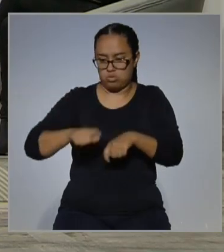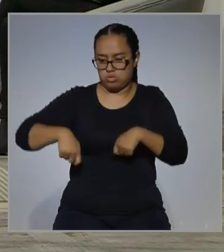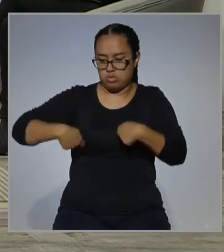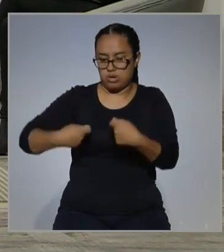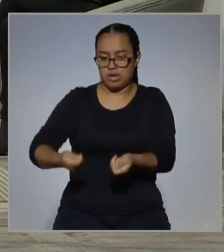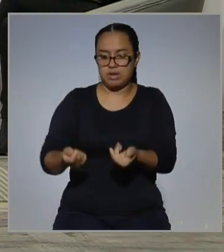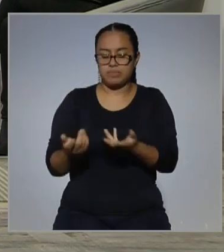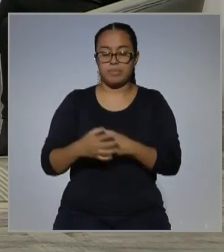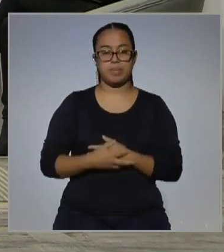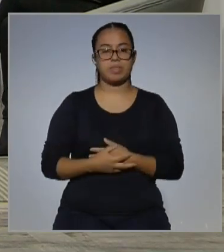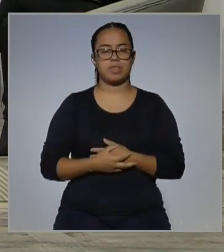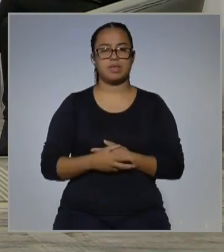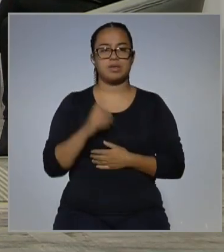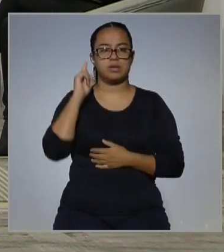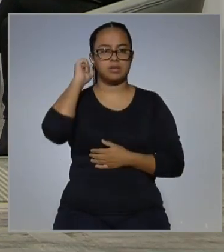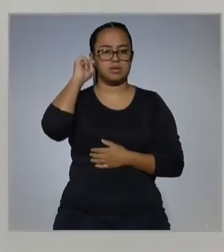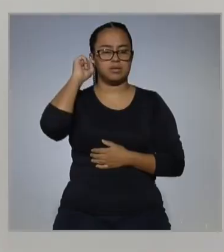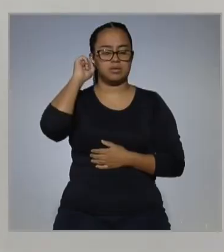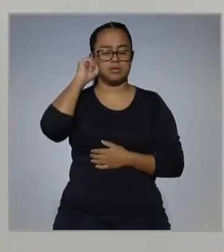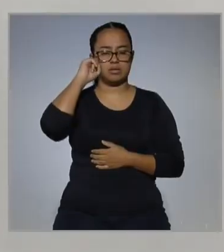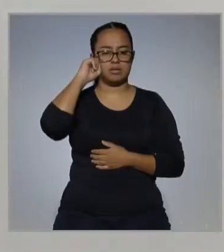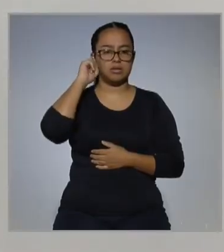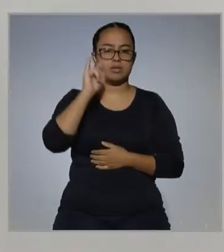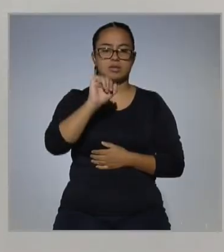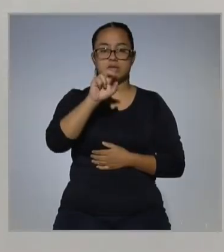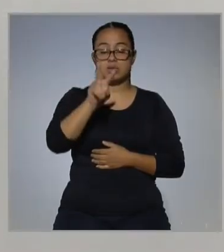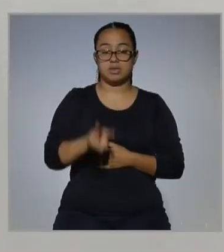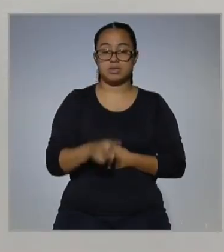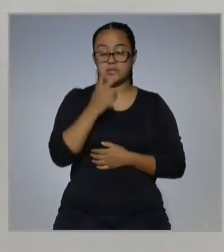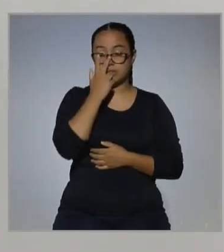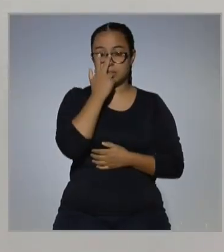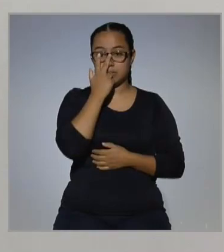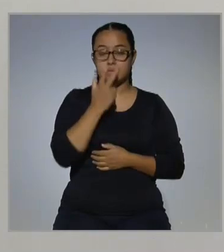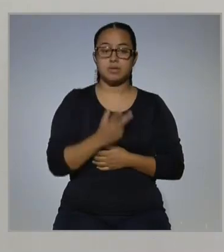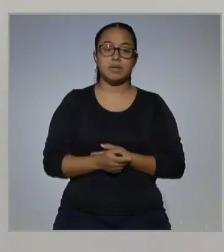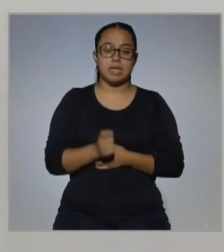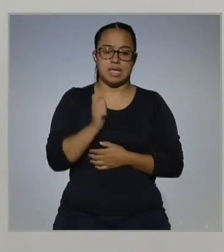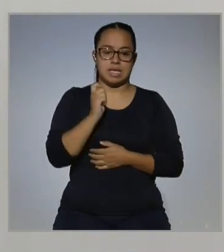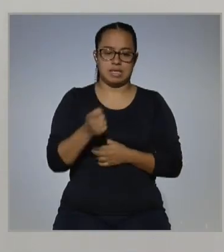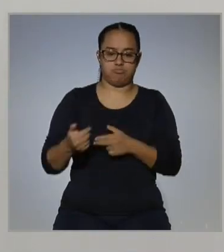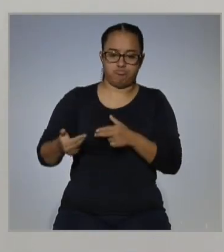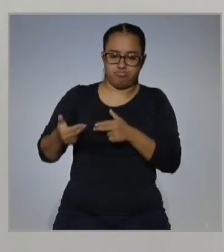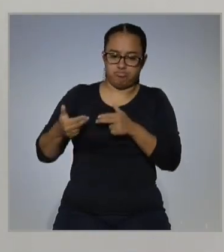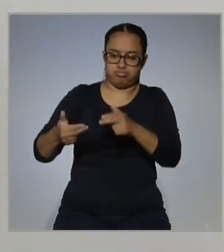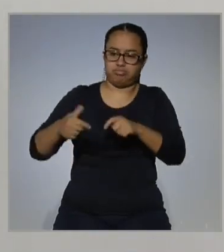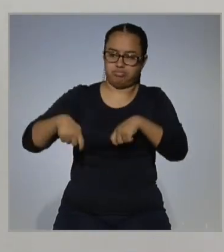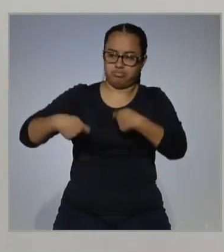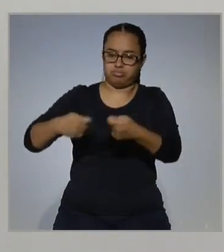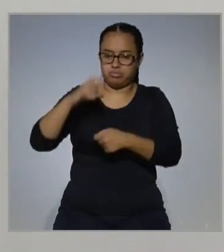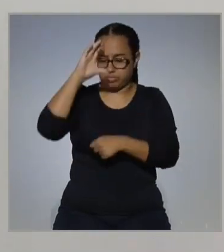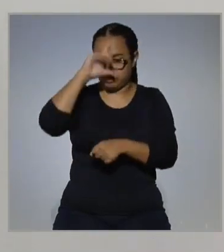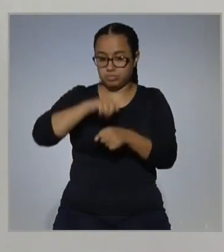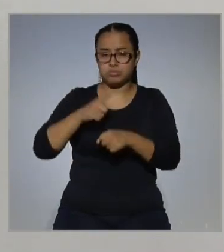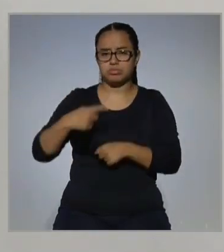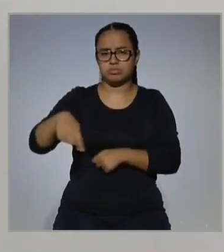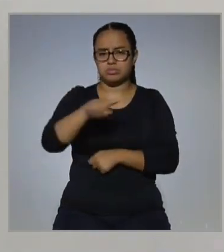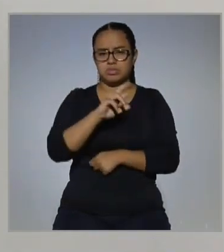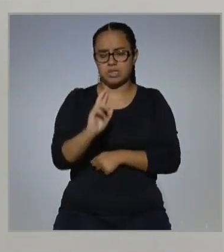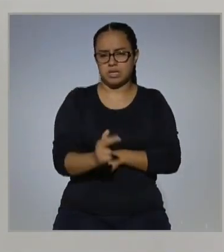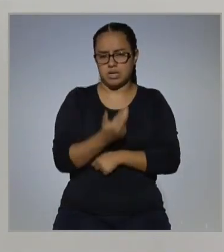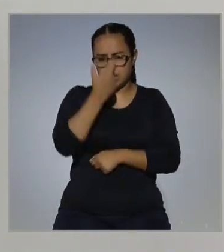contigo, María Angélica. Sí, efectivamente, que se vea como parte de la herencia. Acuérdense